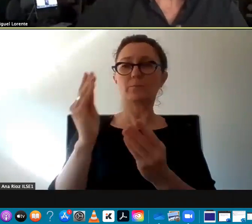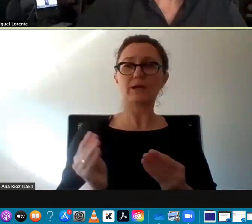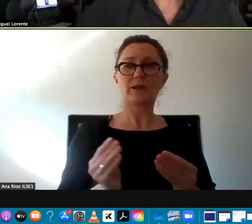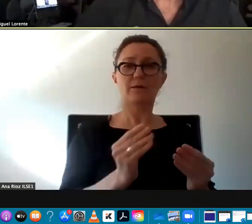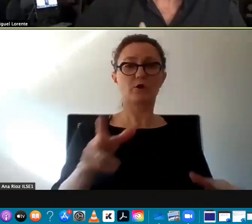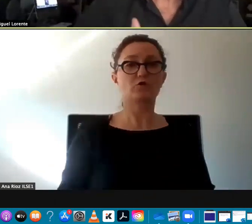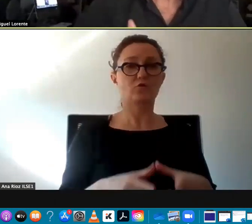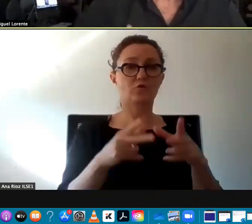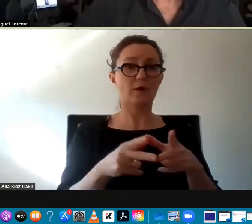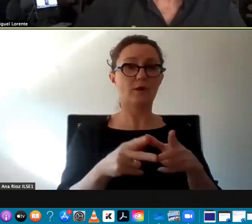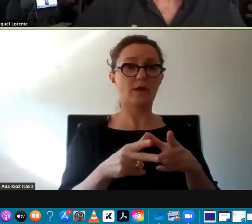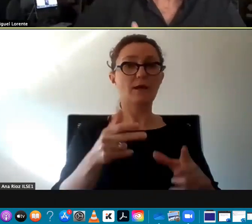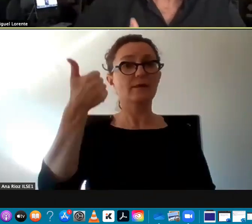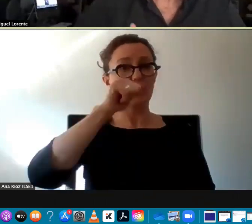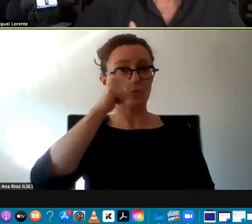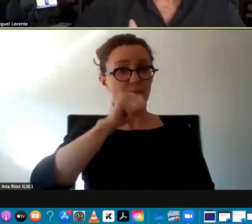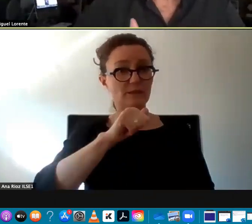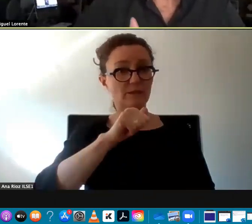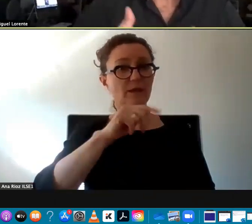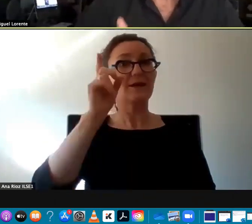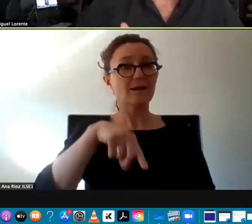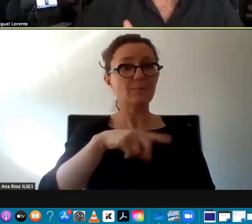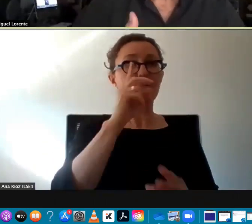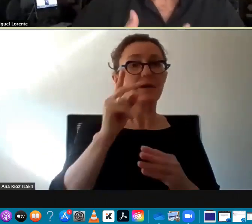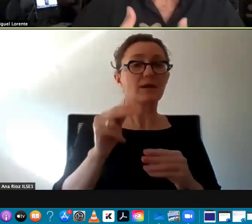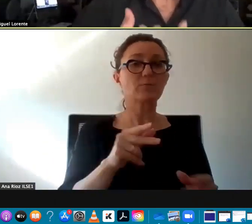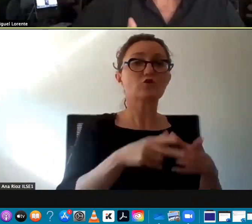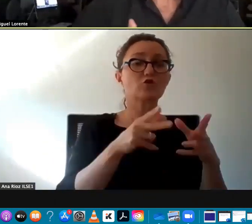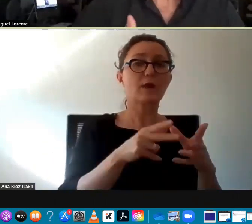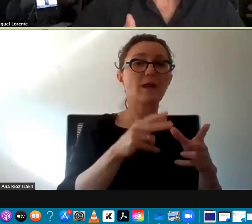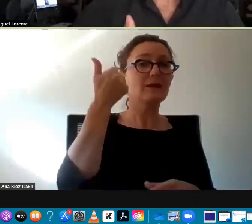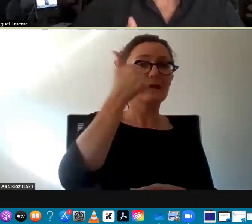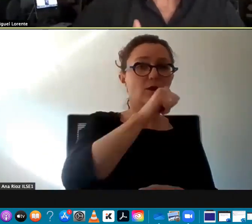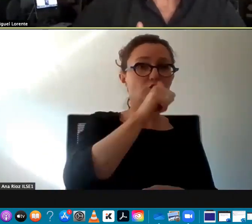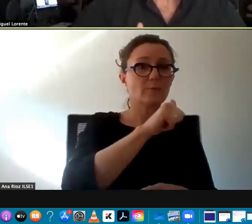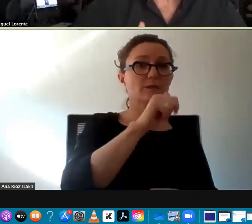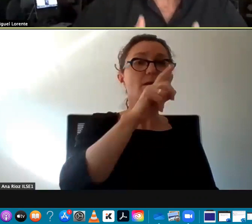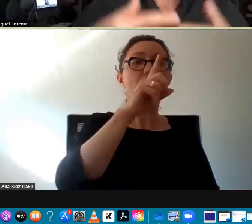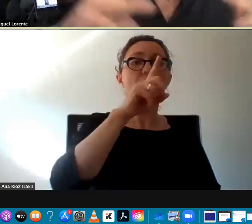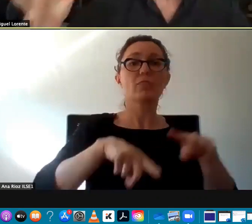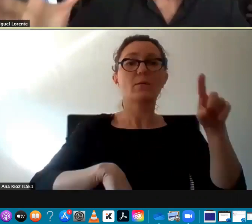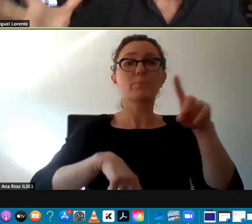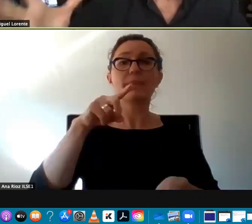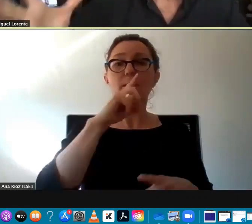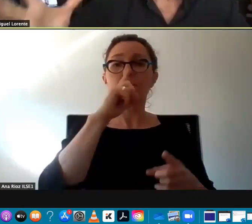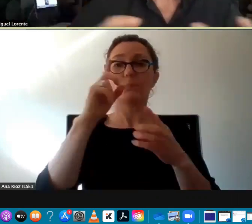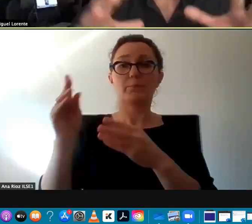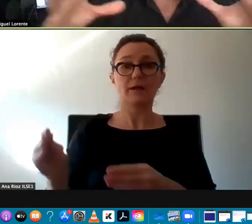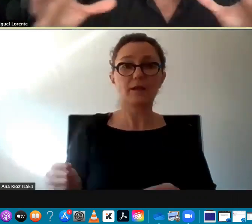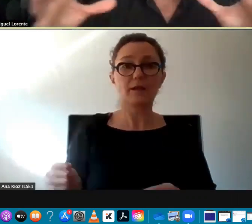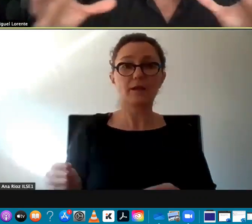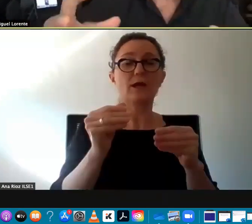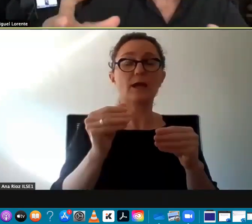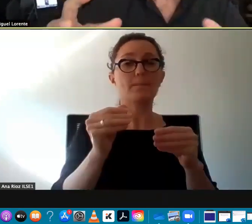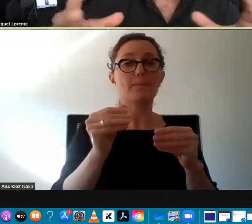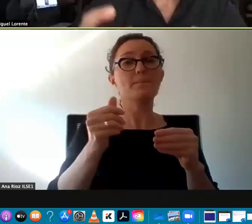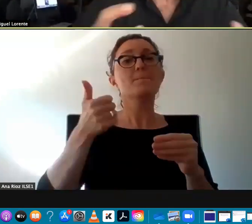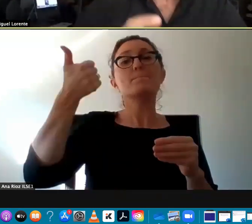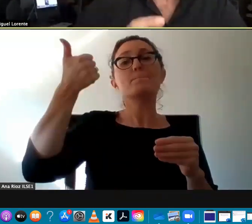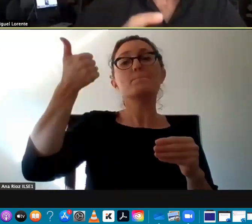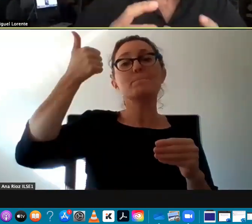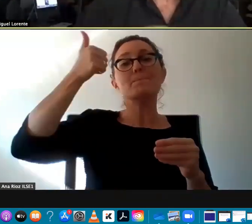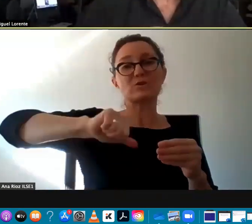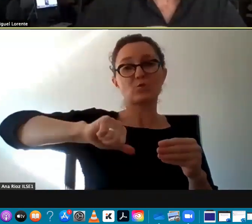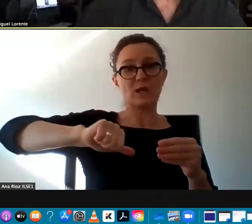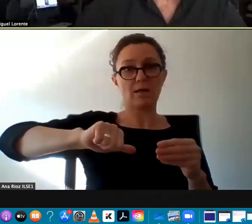y la percepción social de los hombres viene determinada por la percepción de la masculinidad como construcción común que